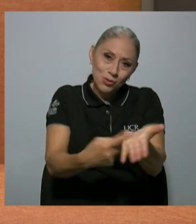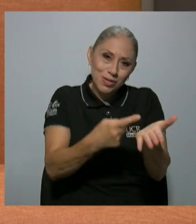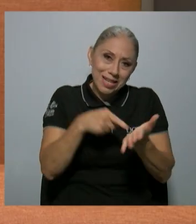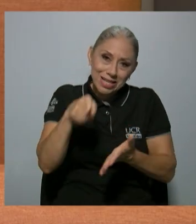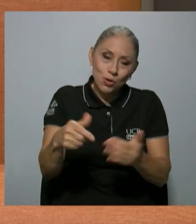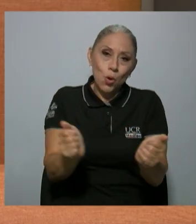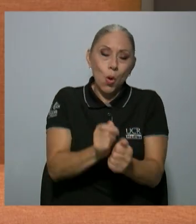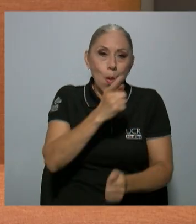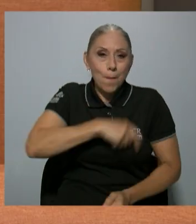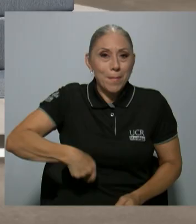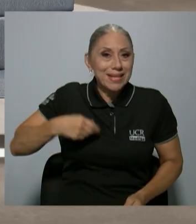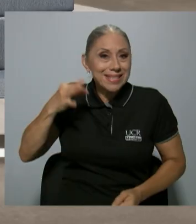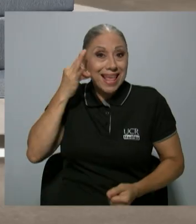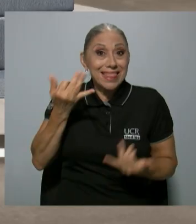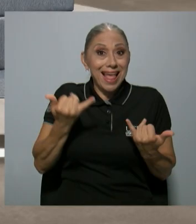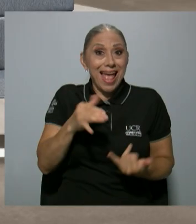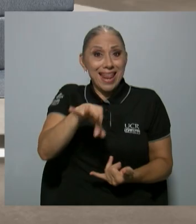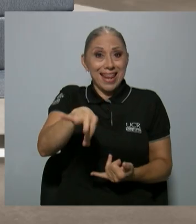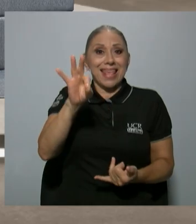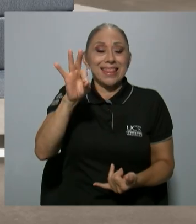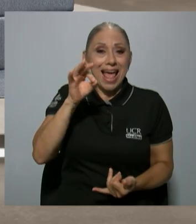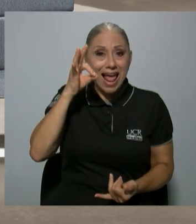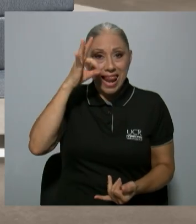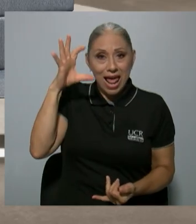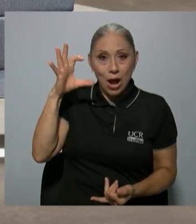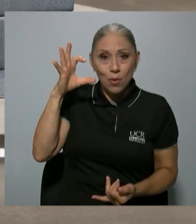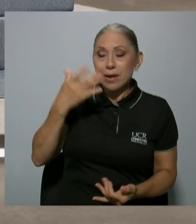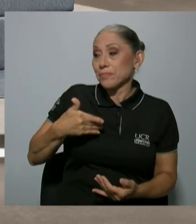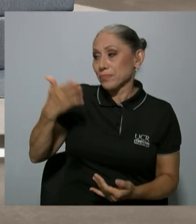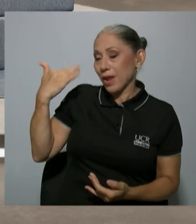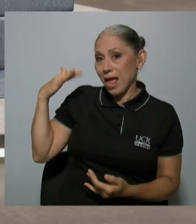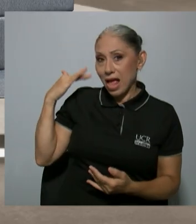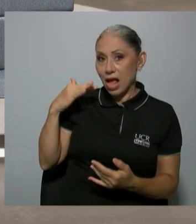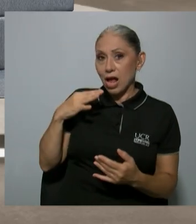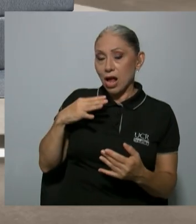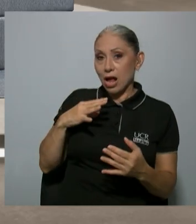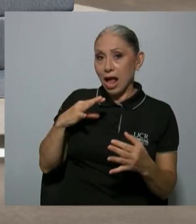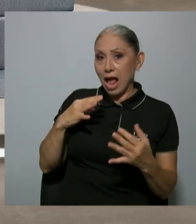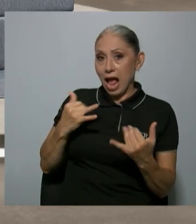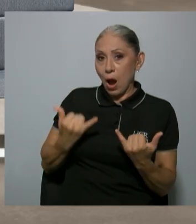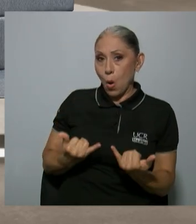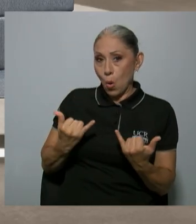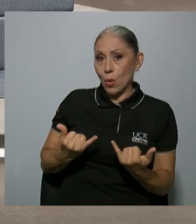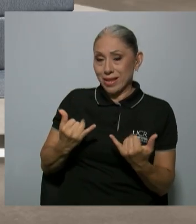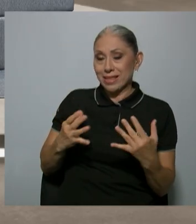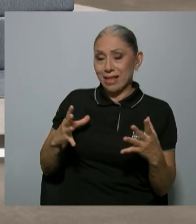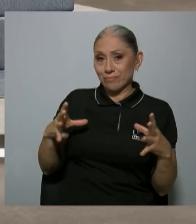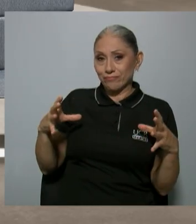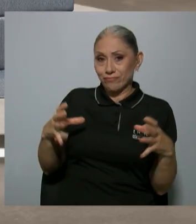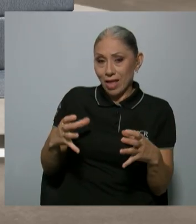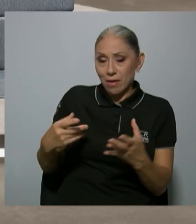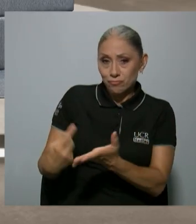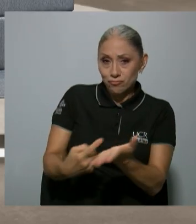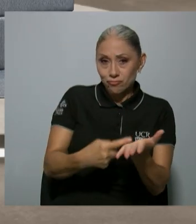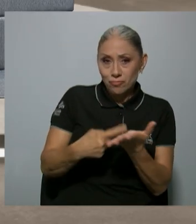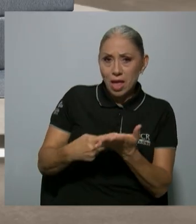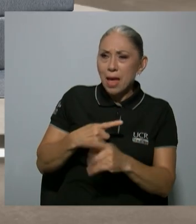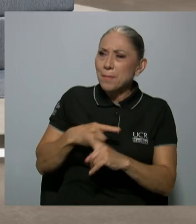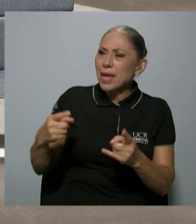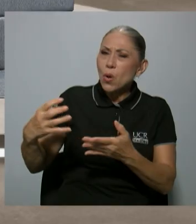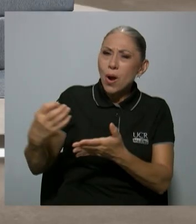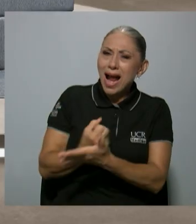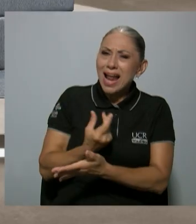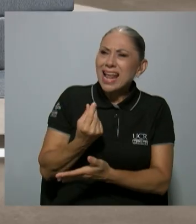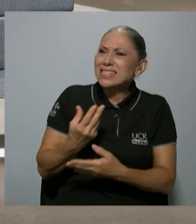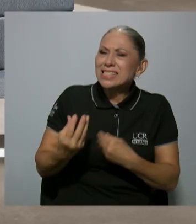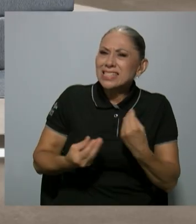Laura Fernández. Bueno, y lo conversaron ahora, recientemente, la fracción actual. Pero, ¿ganancias de qué serían,